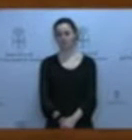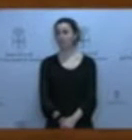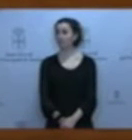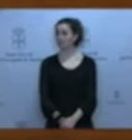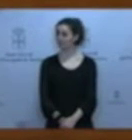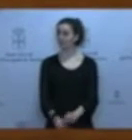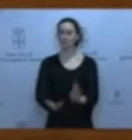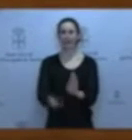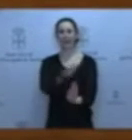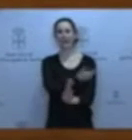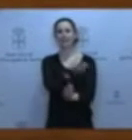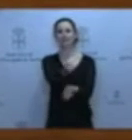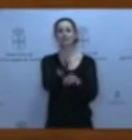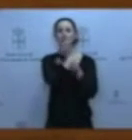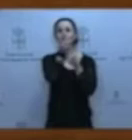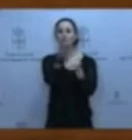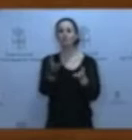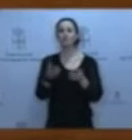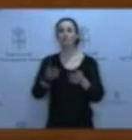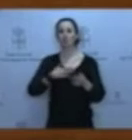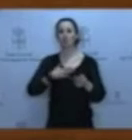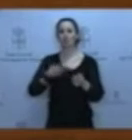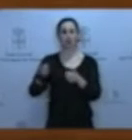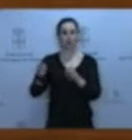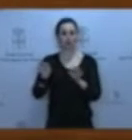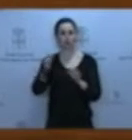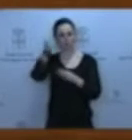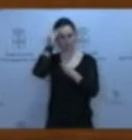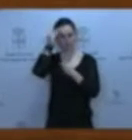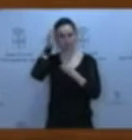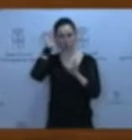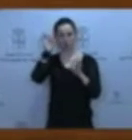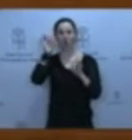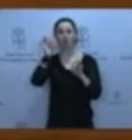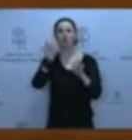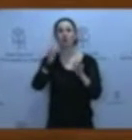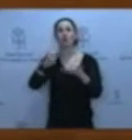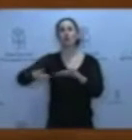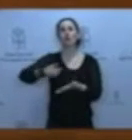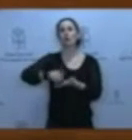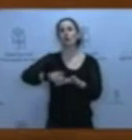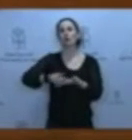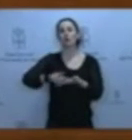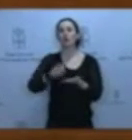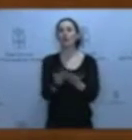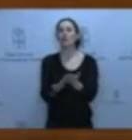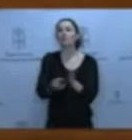De antemano anunciar que individualmente consideramos razonable la mayor parte de las propuestas contenidas en la proposición no de